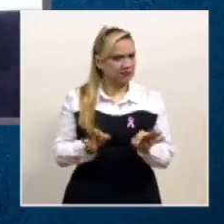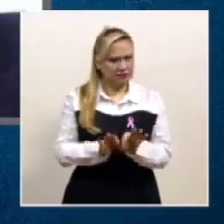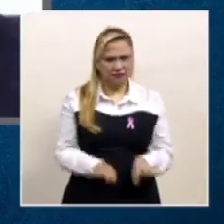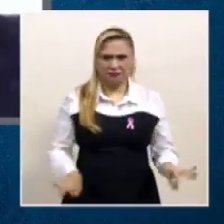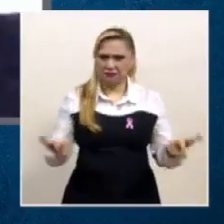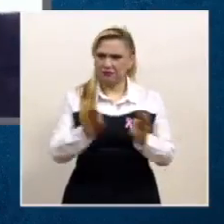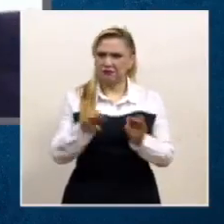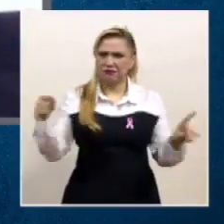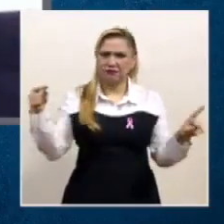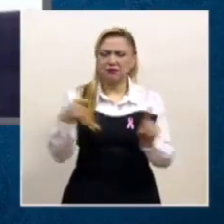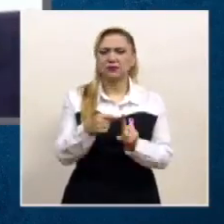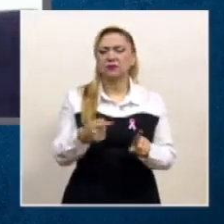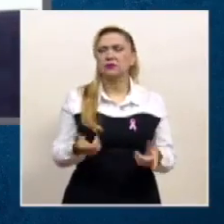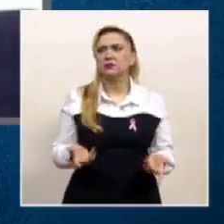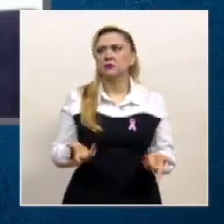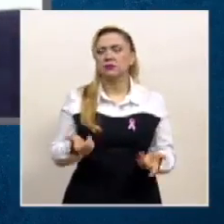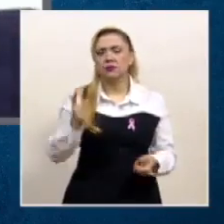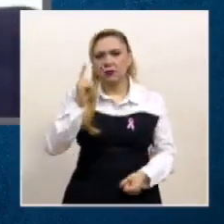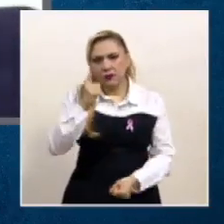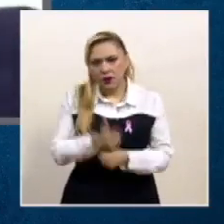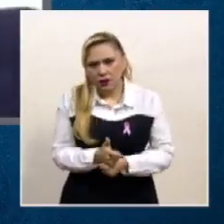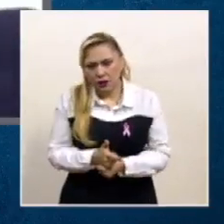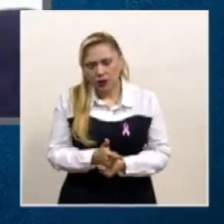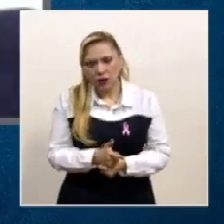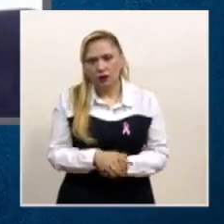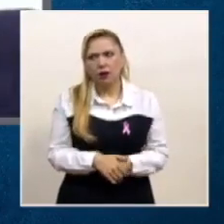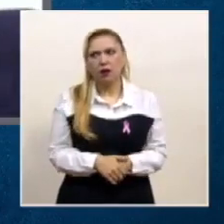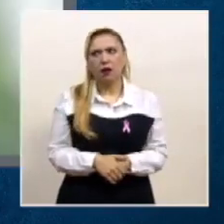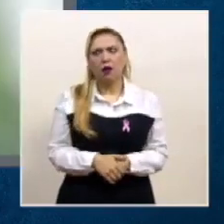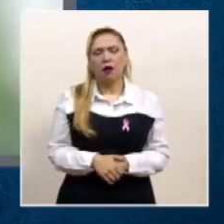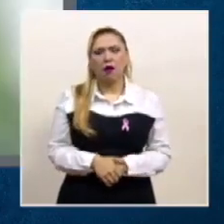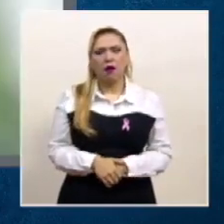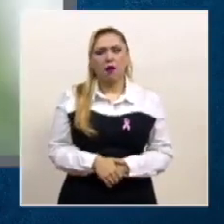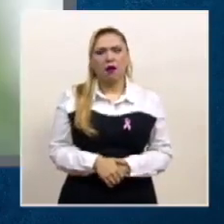establecer que nota una